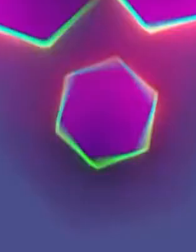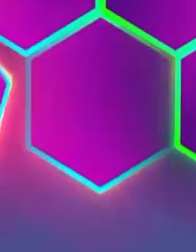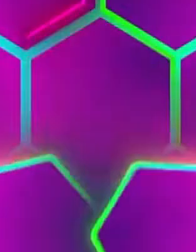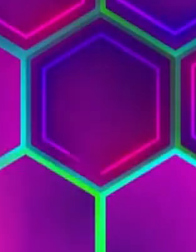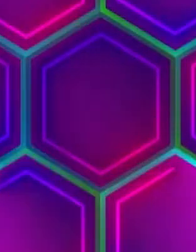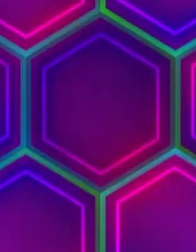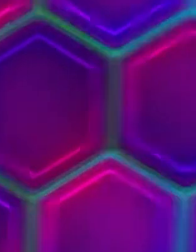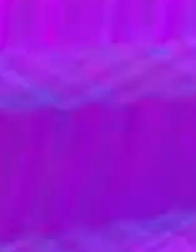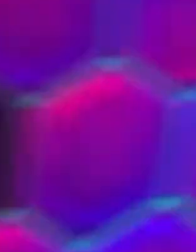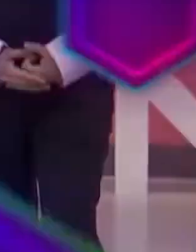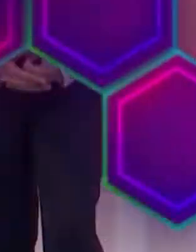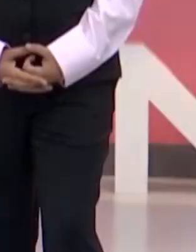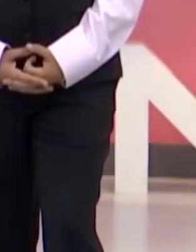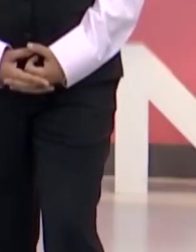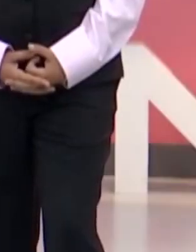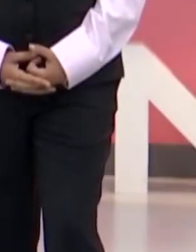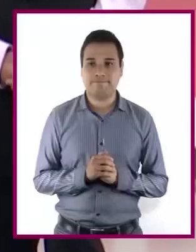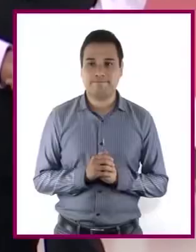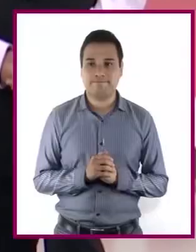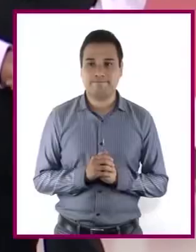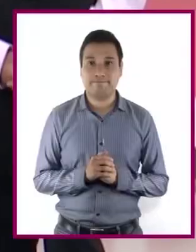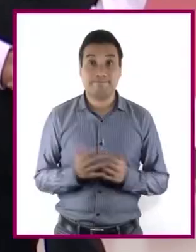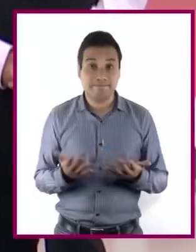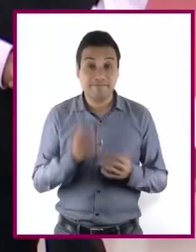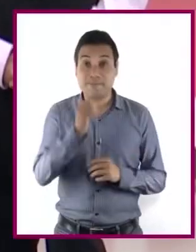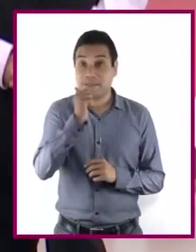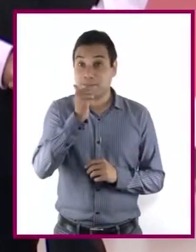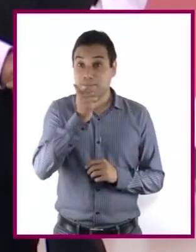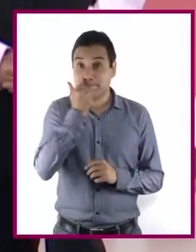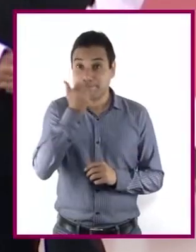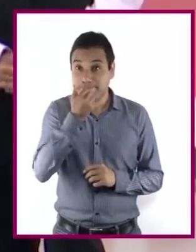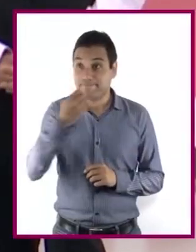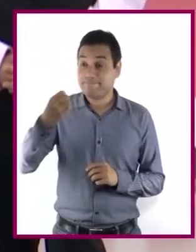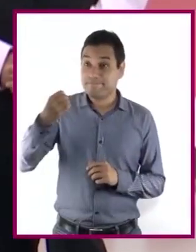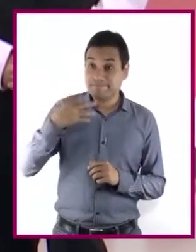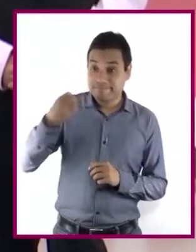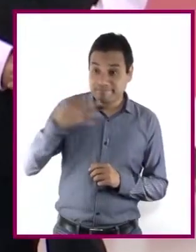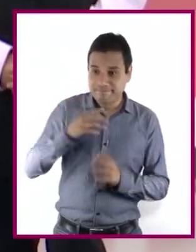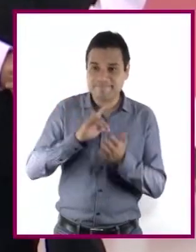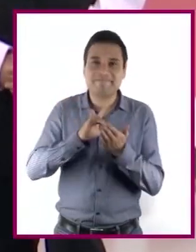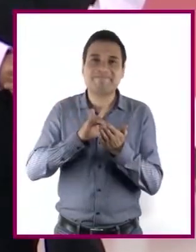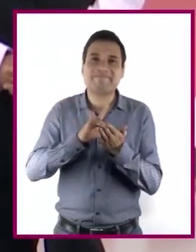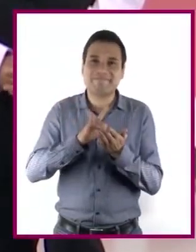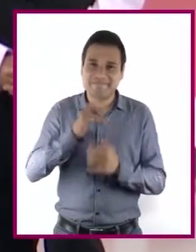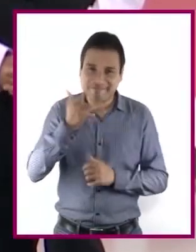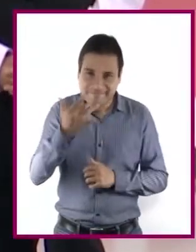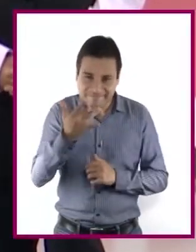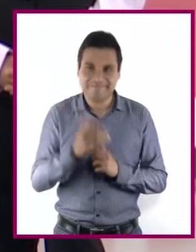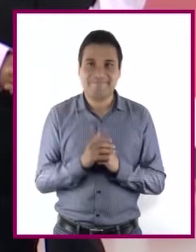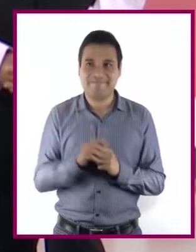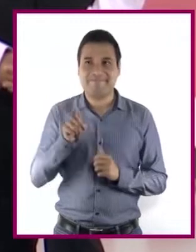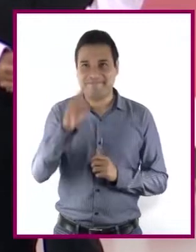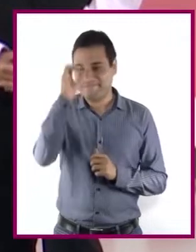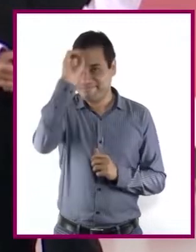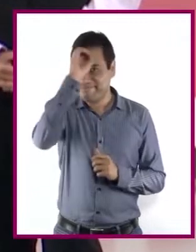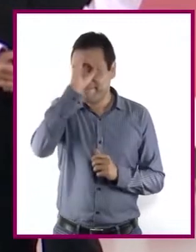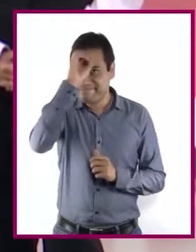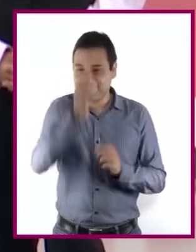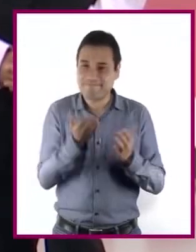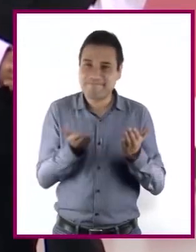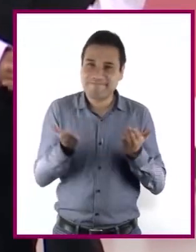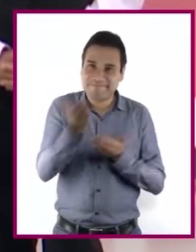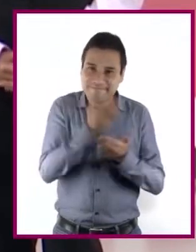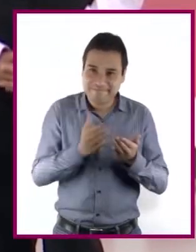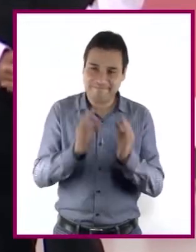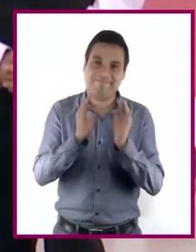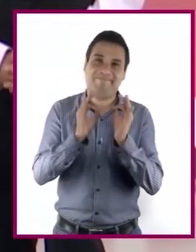aprendizaje. Muchas gracias a las alumnas que se comunicaron con Aprende en Casa para compartir con nosotros estos